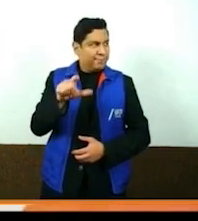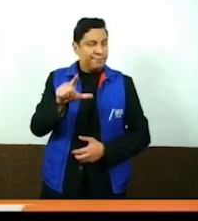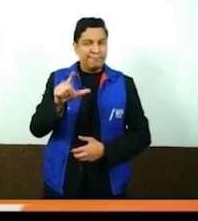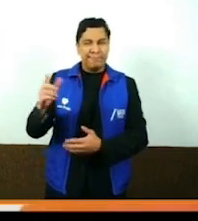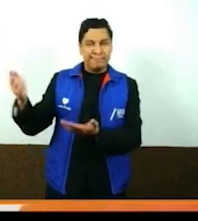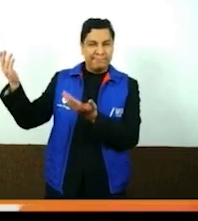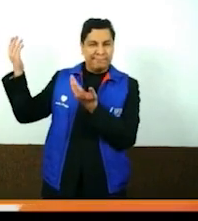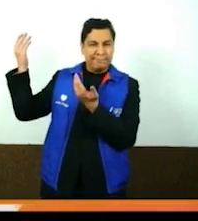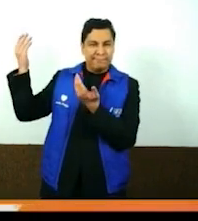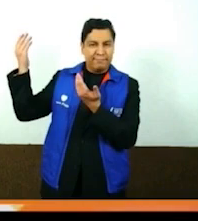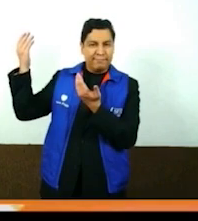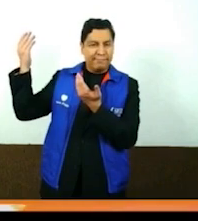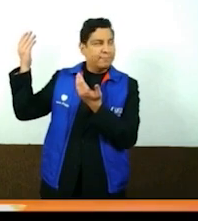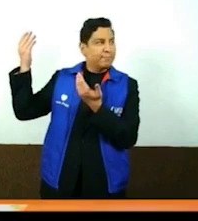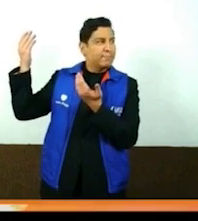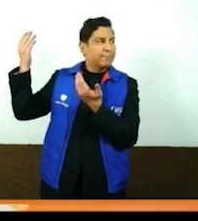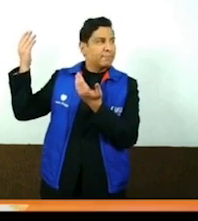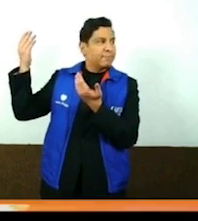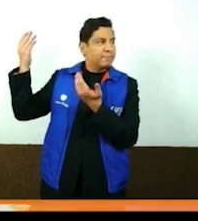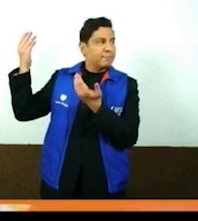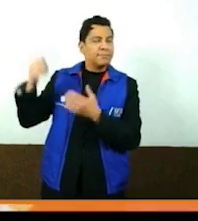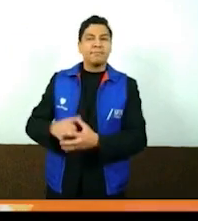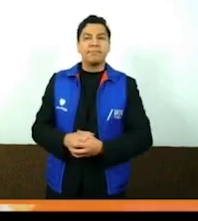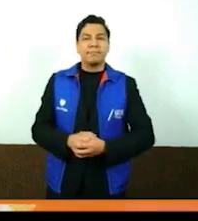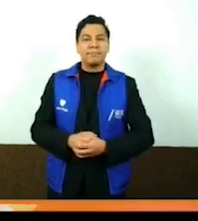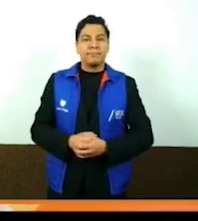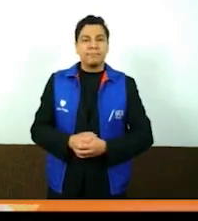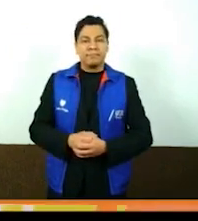Daniel Gregorio Camelo Ramos.